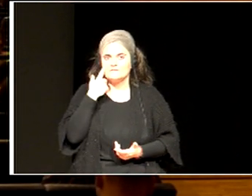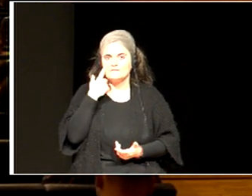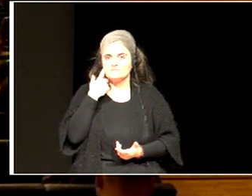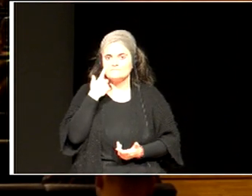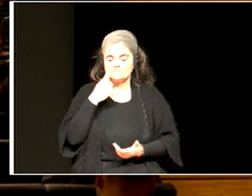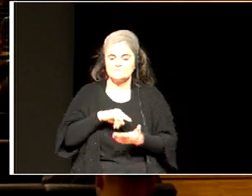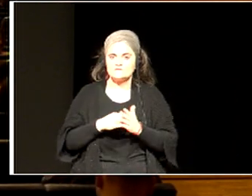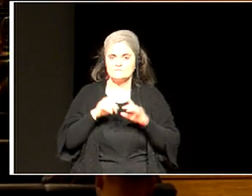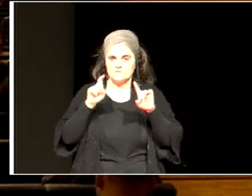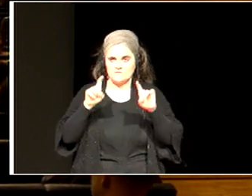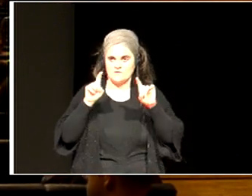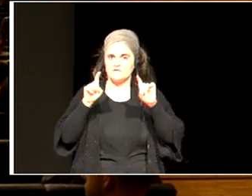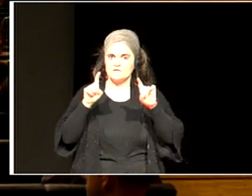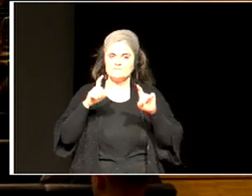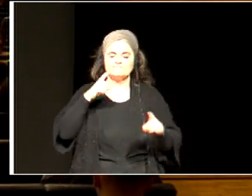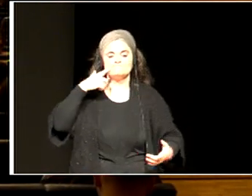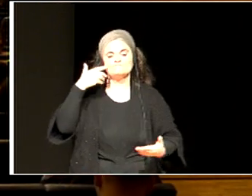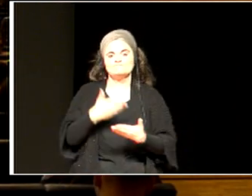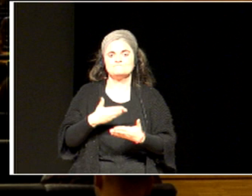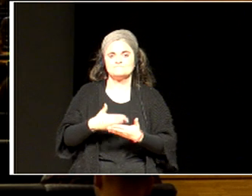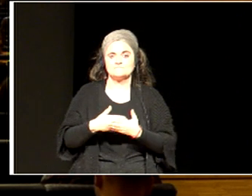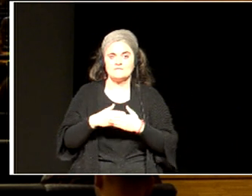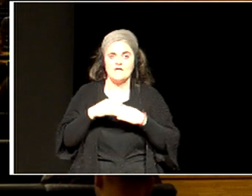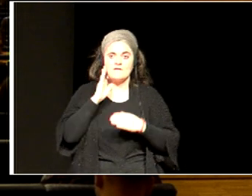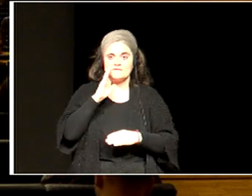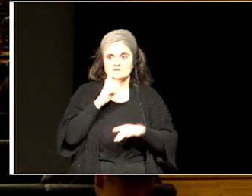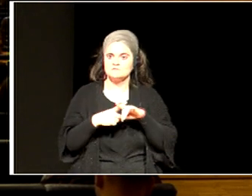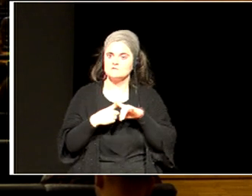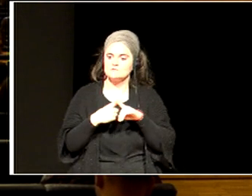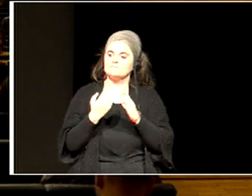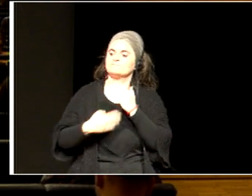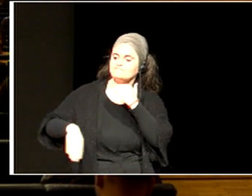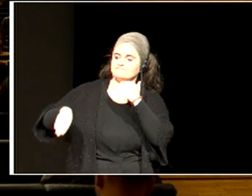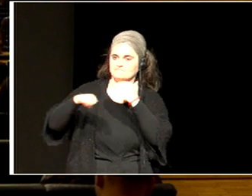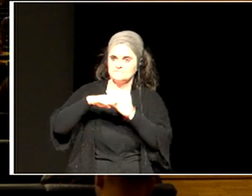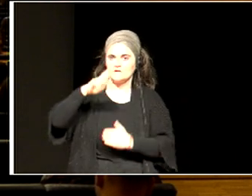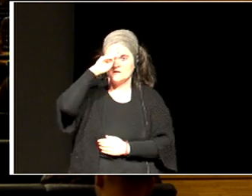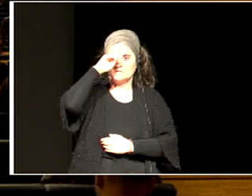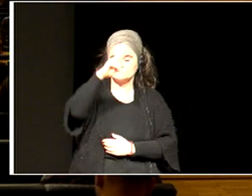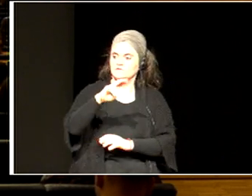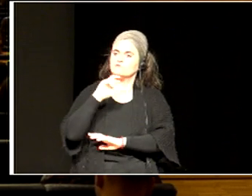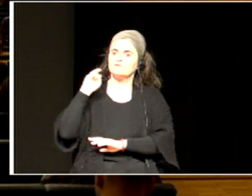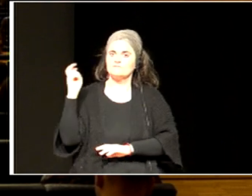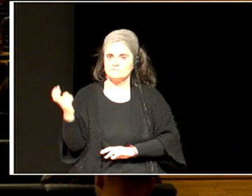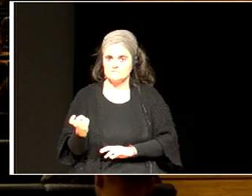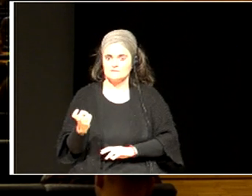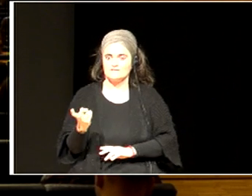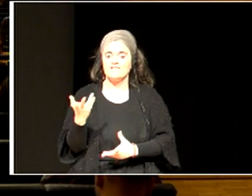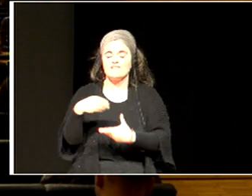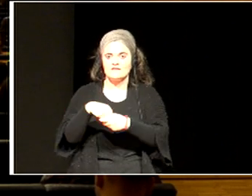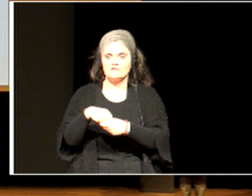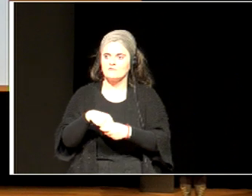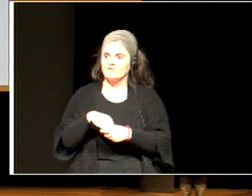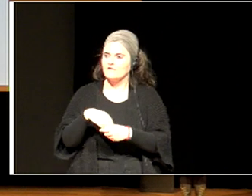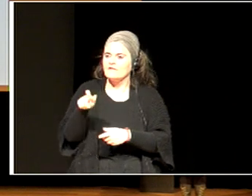sistema educativo una verdadera educación afectivo-sexual en igualdad en respecto en diversidad donde la gente aprende a ser feliz